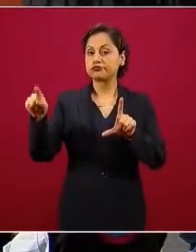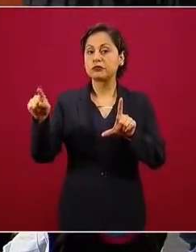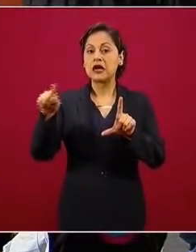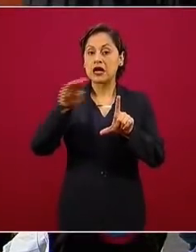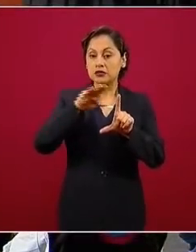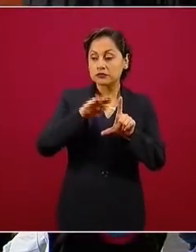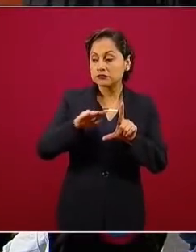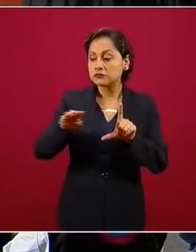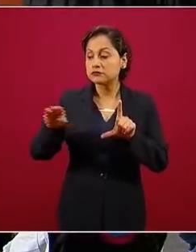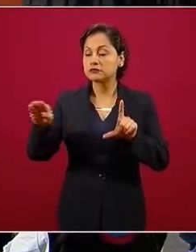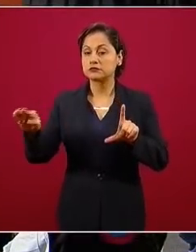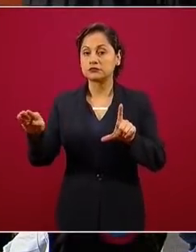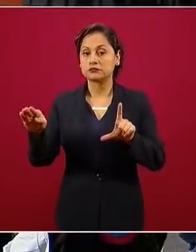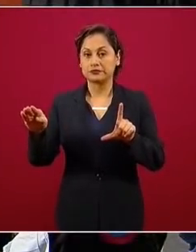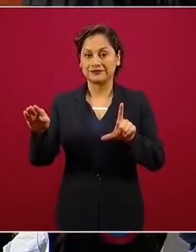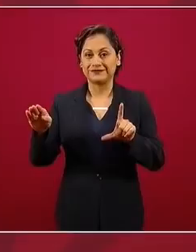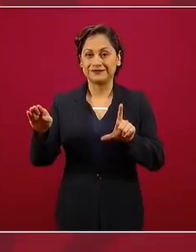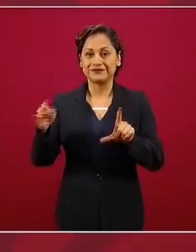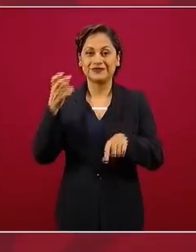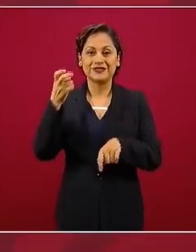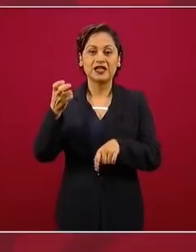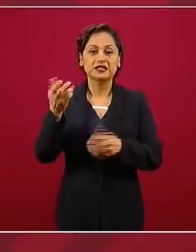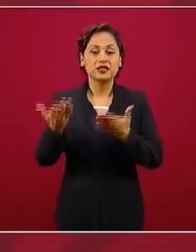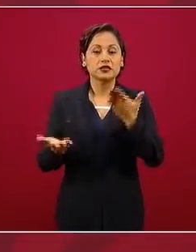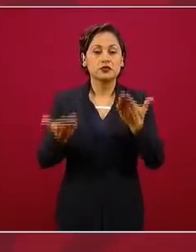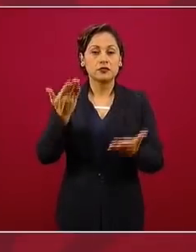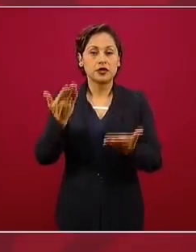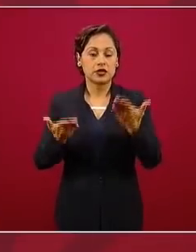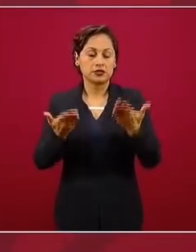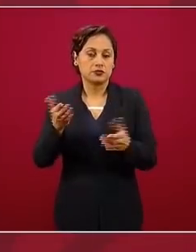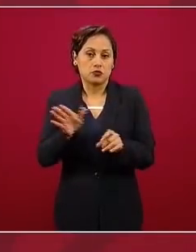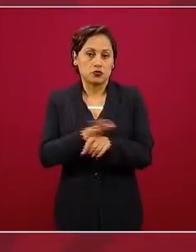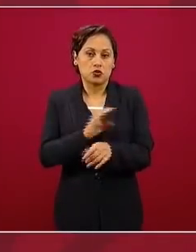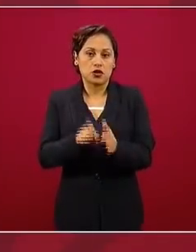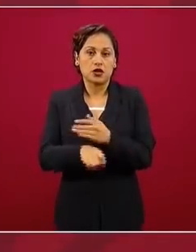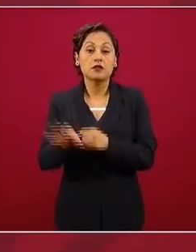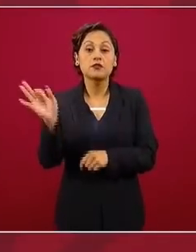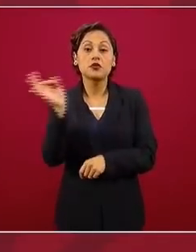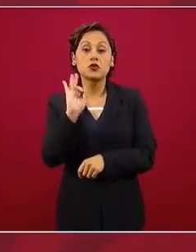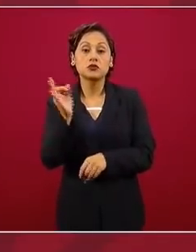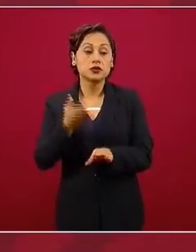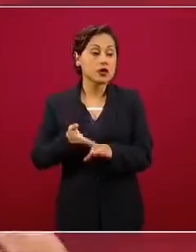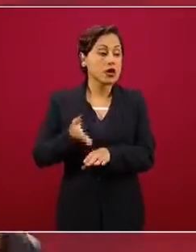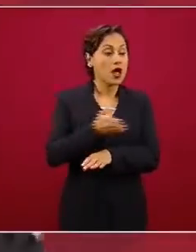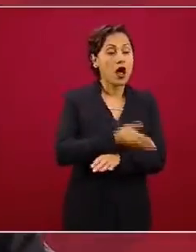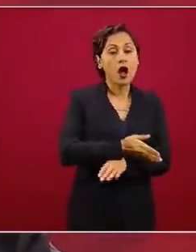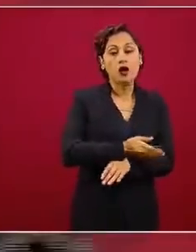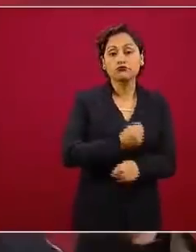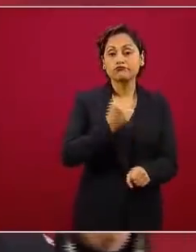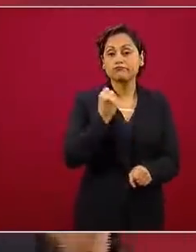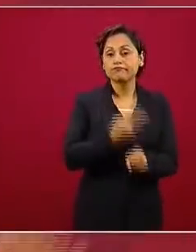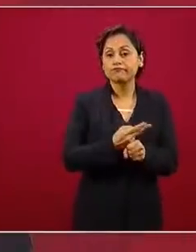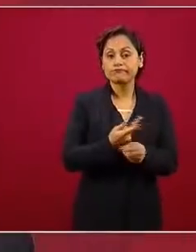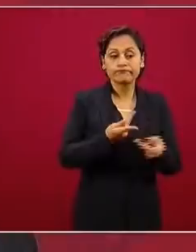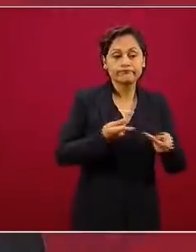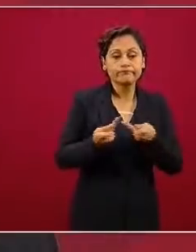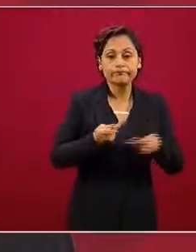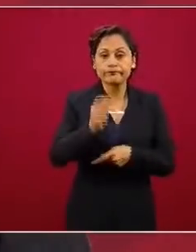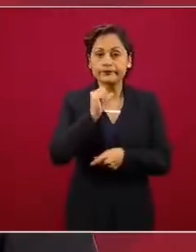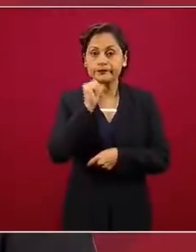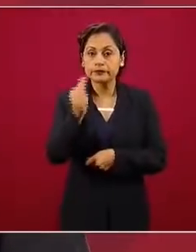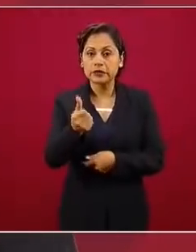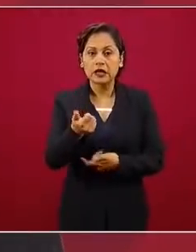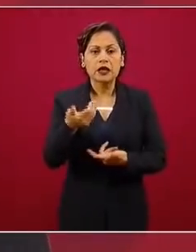comparación que existe entre el escenario que hubiera ocurrido en ausencia de intervenciones, es decir, la libre